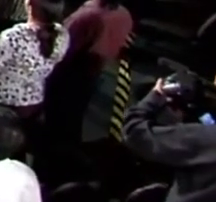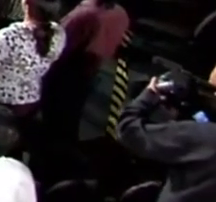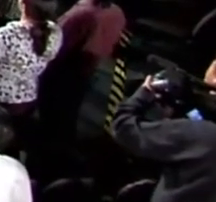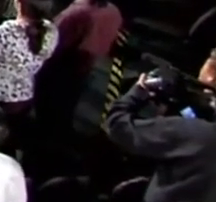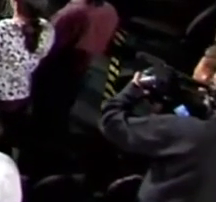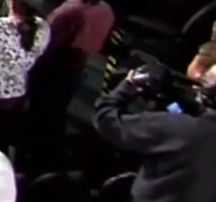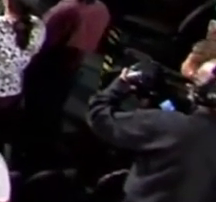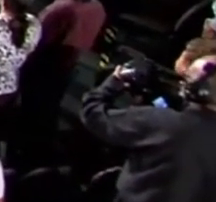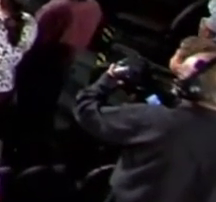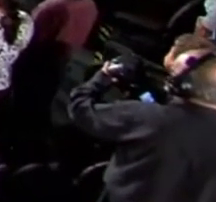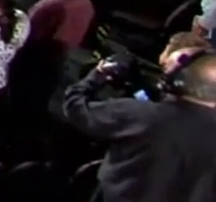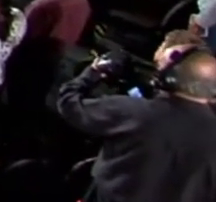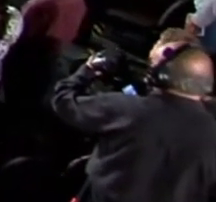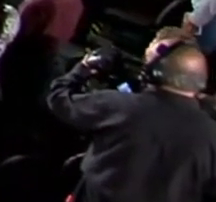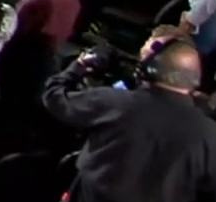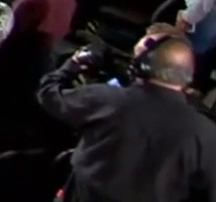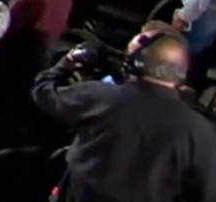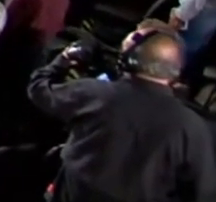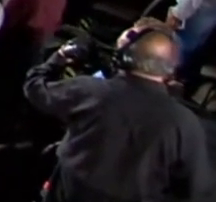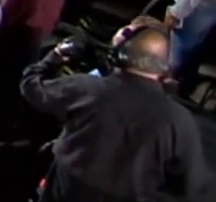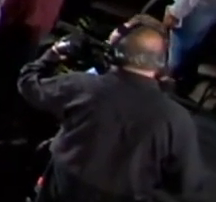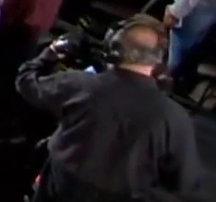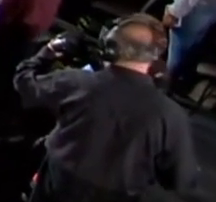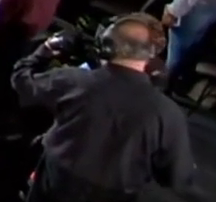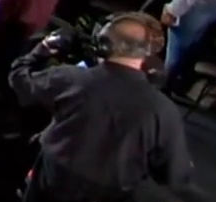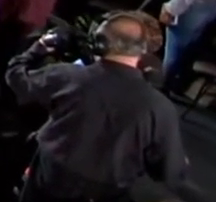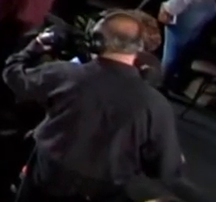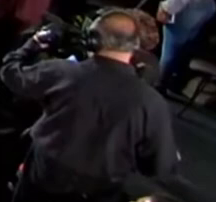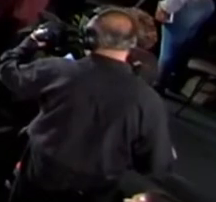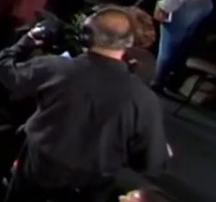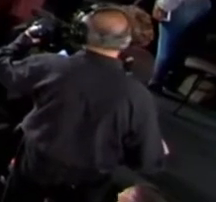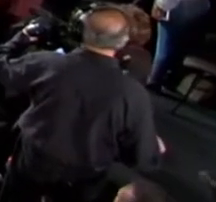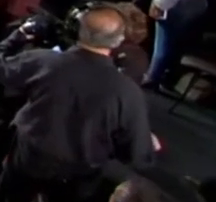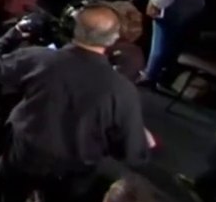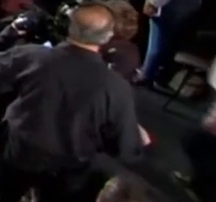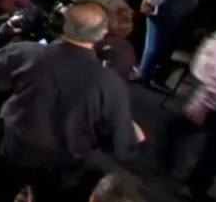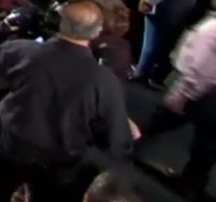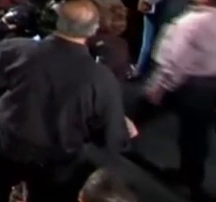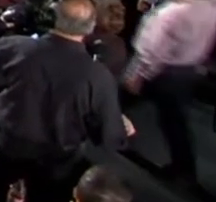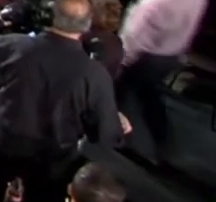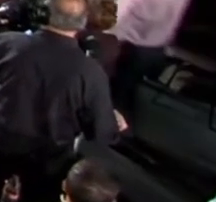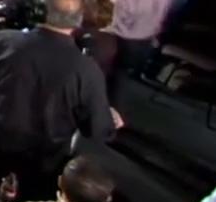Con el saludo correspondiente, rindamos honores a nuestro lábaro patrio.